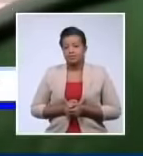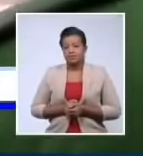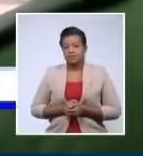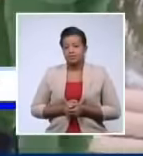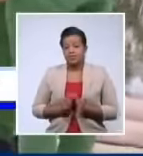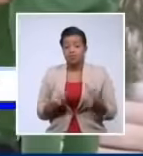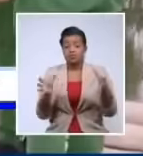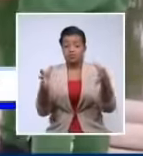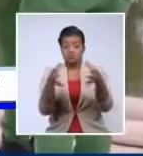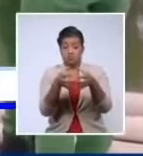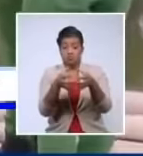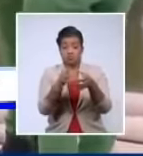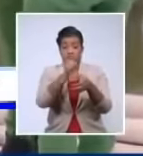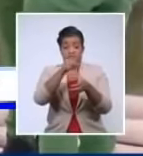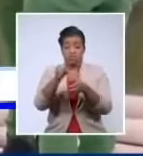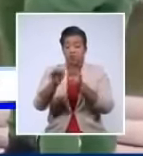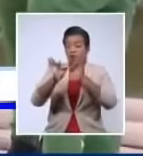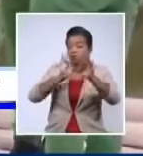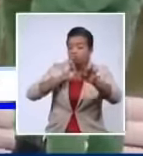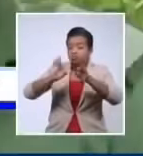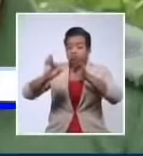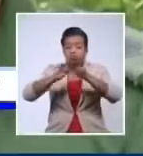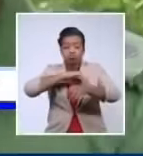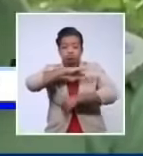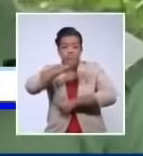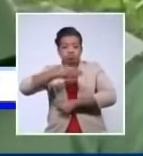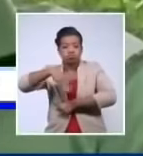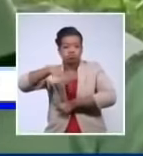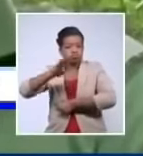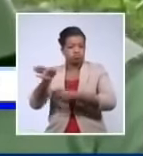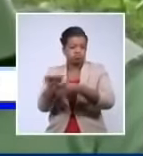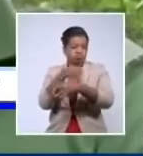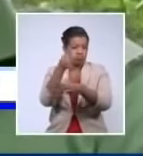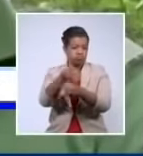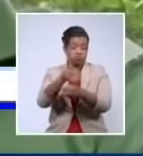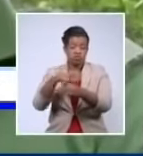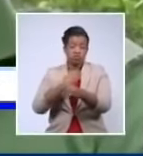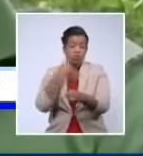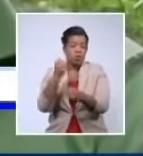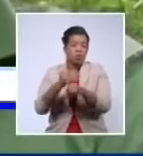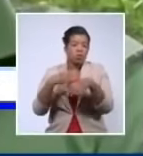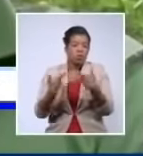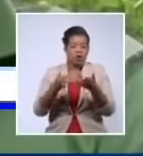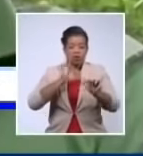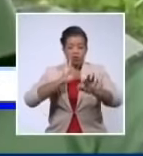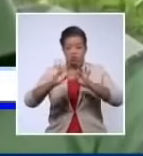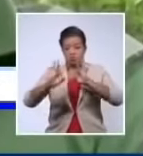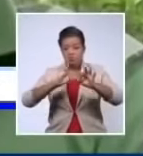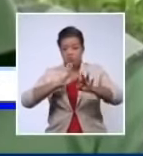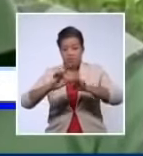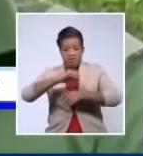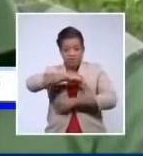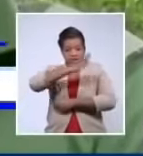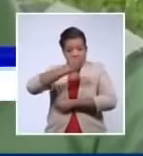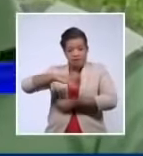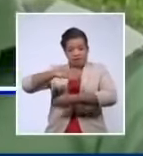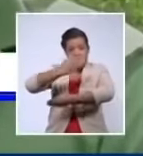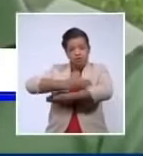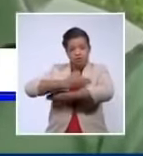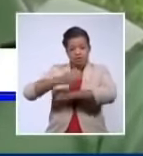tropas guardafronteras son muchas y muy variadas. Tenemos como labor la protección de la frontera de todo nuestro